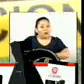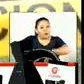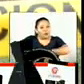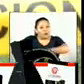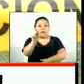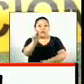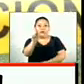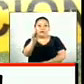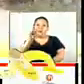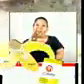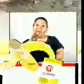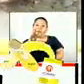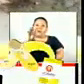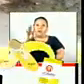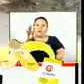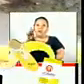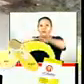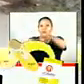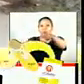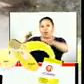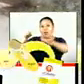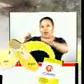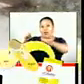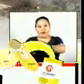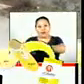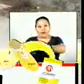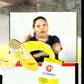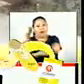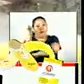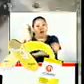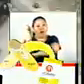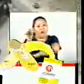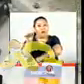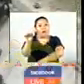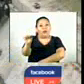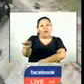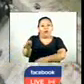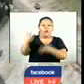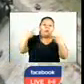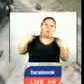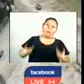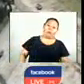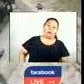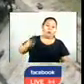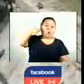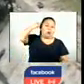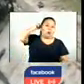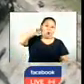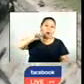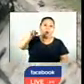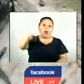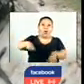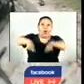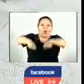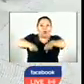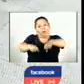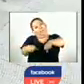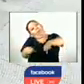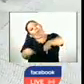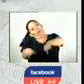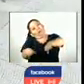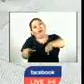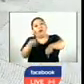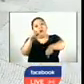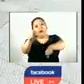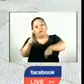en el kilómetro 24 y medio de la carretera al puerto de la Libertad. El cadáver del hombre quedó junto a su motocicleta a un